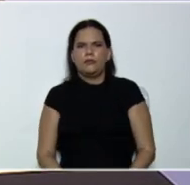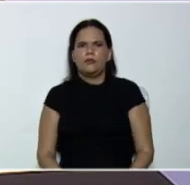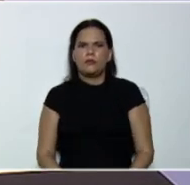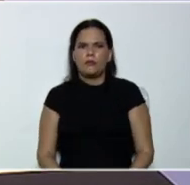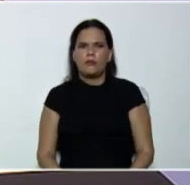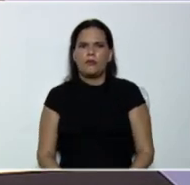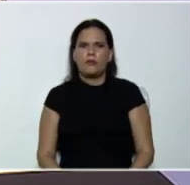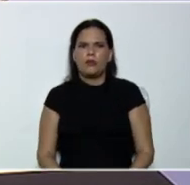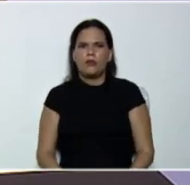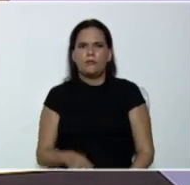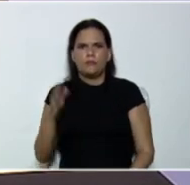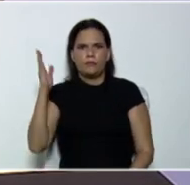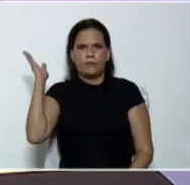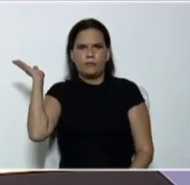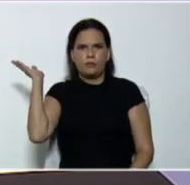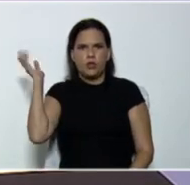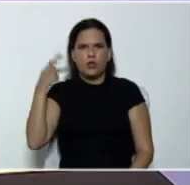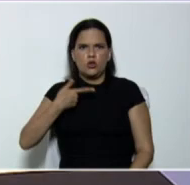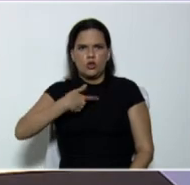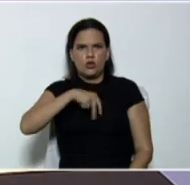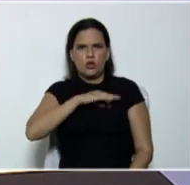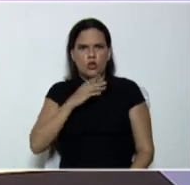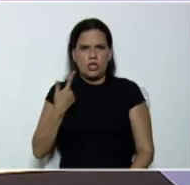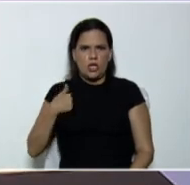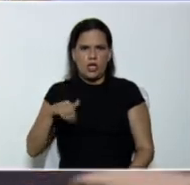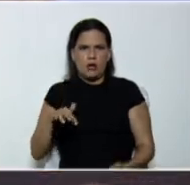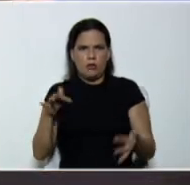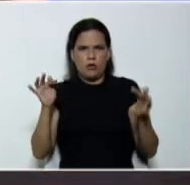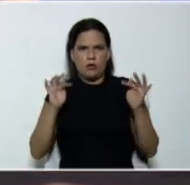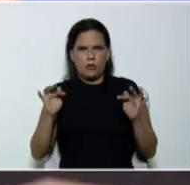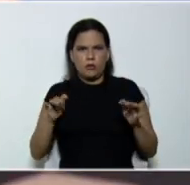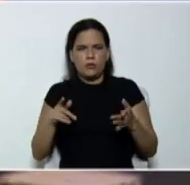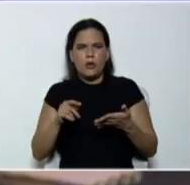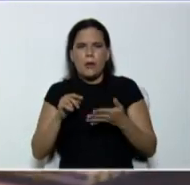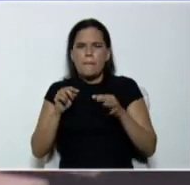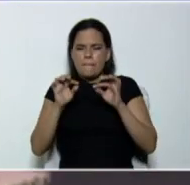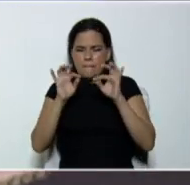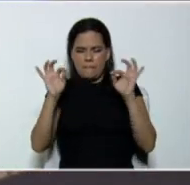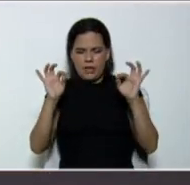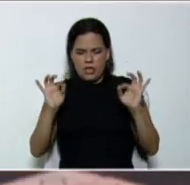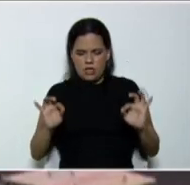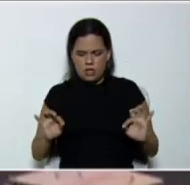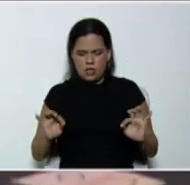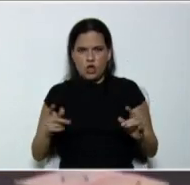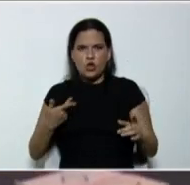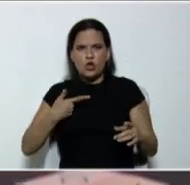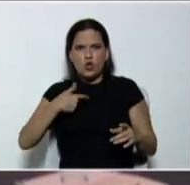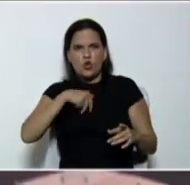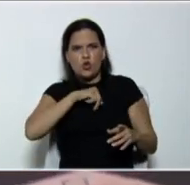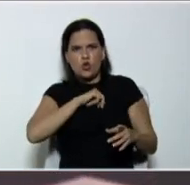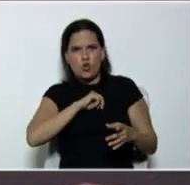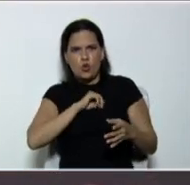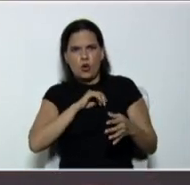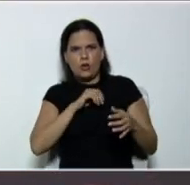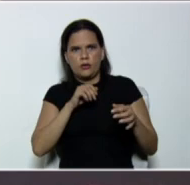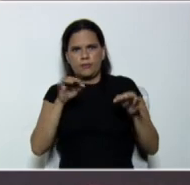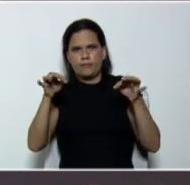tenemos, ¿verdad?, la forma como debemos medir nuestro cartón. Ese cartón debe